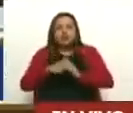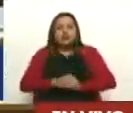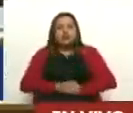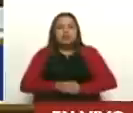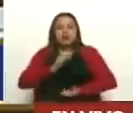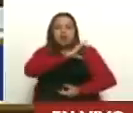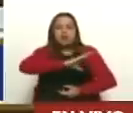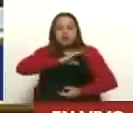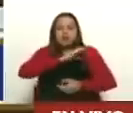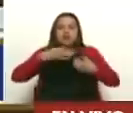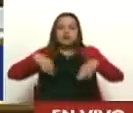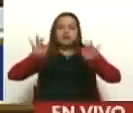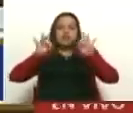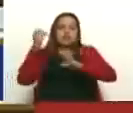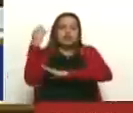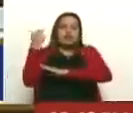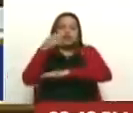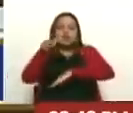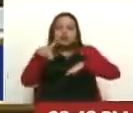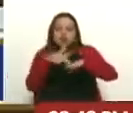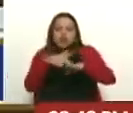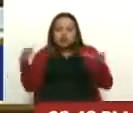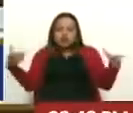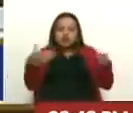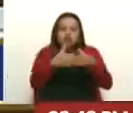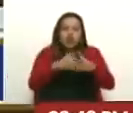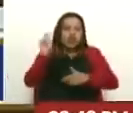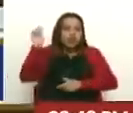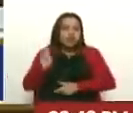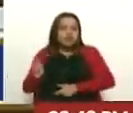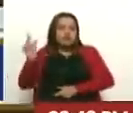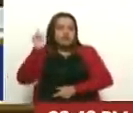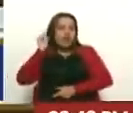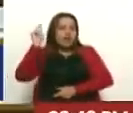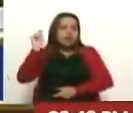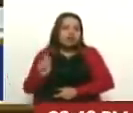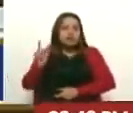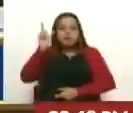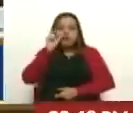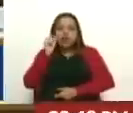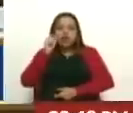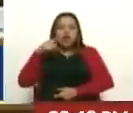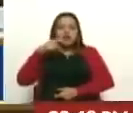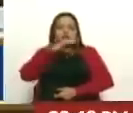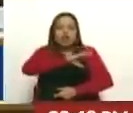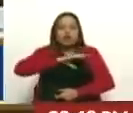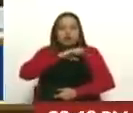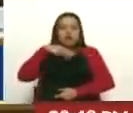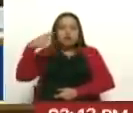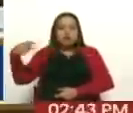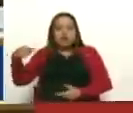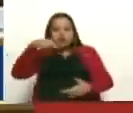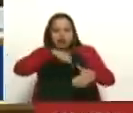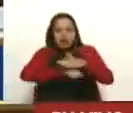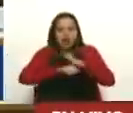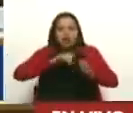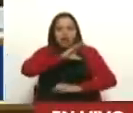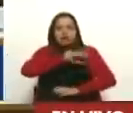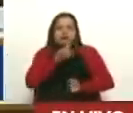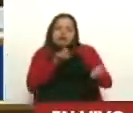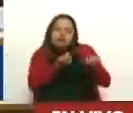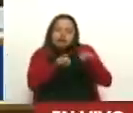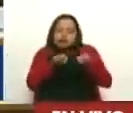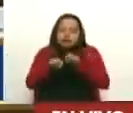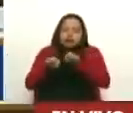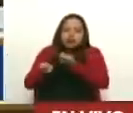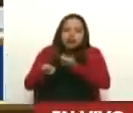la Asamblea Nacional, conformada por diputados de la Comisión de Política Interior, de la Comisión de Contraloría,